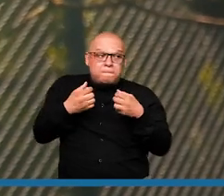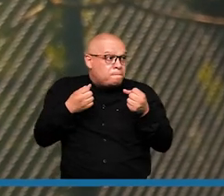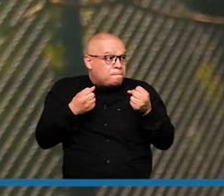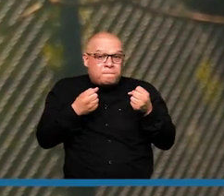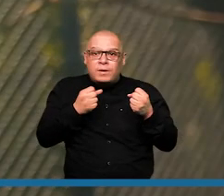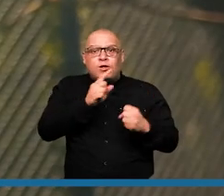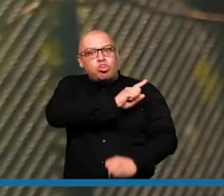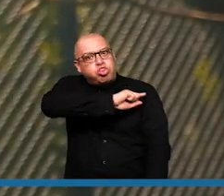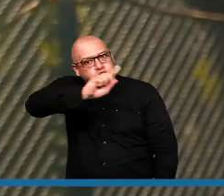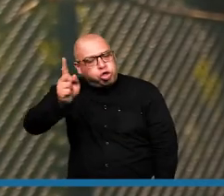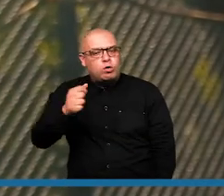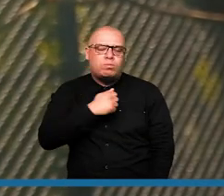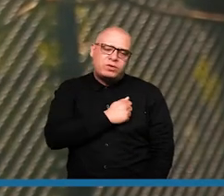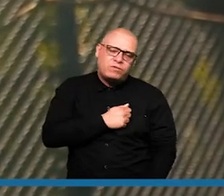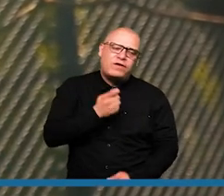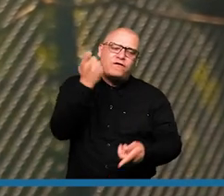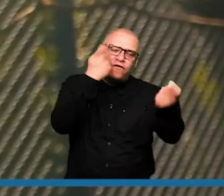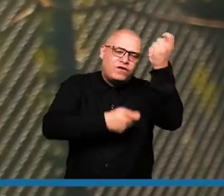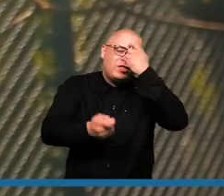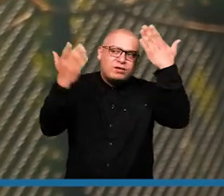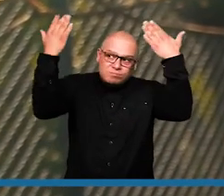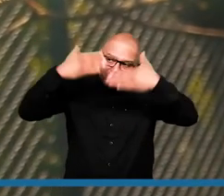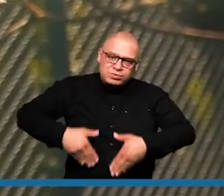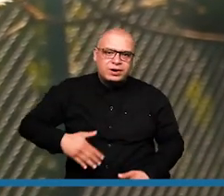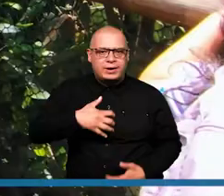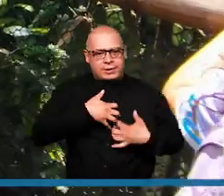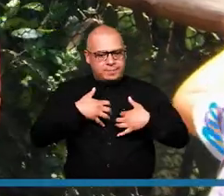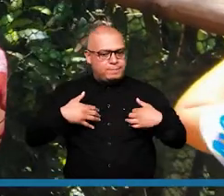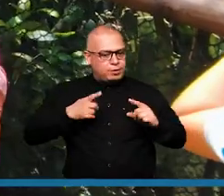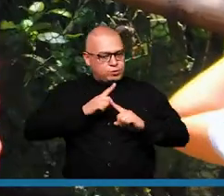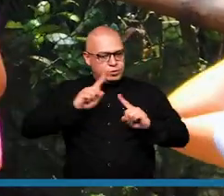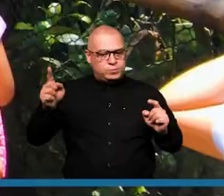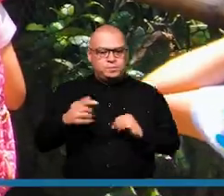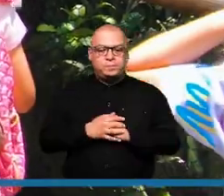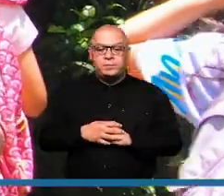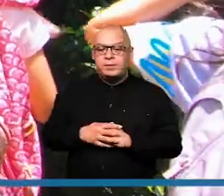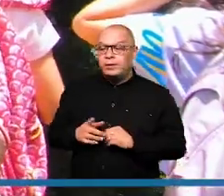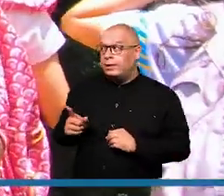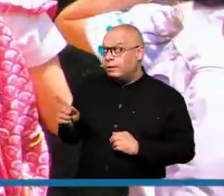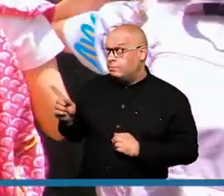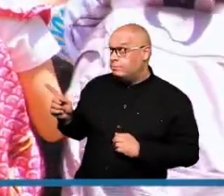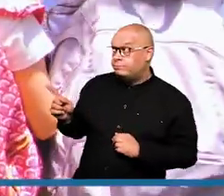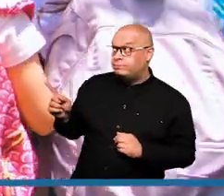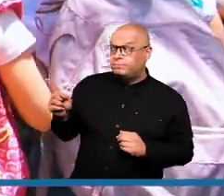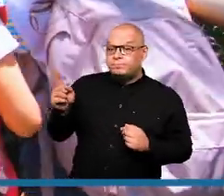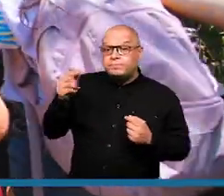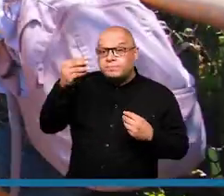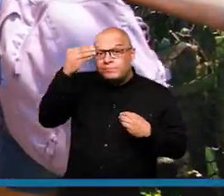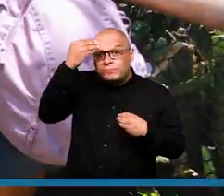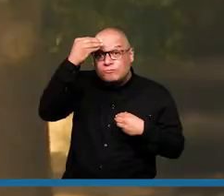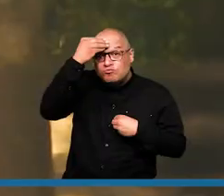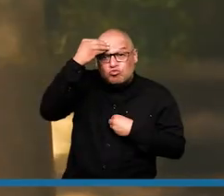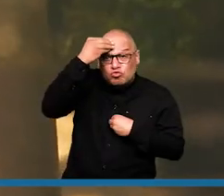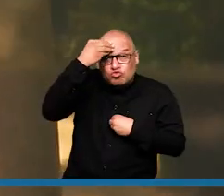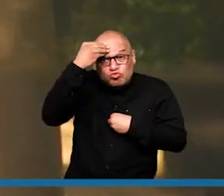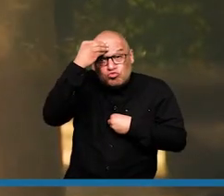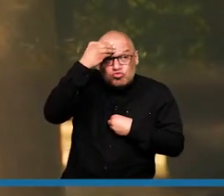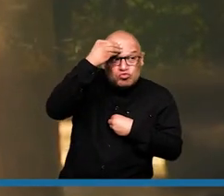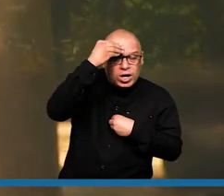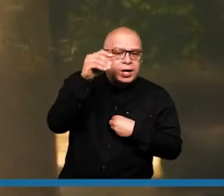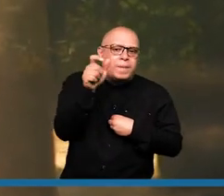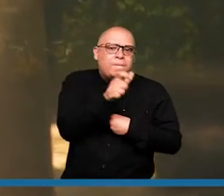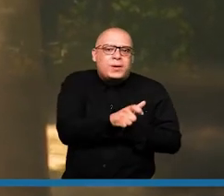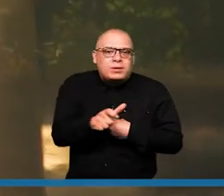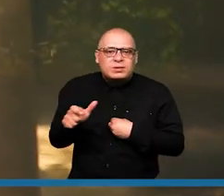deberíamos no patrocinar el tráfico de fauna silvestre. Los monos que tenemos aquí también llegaron porque